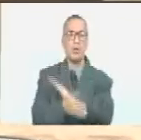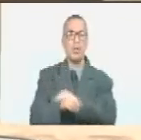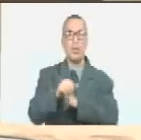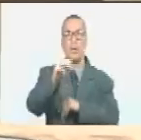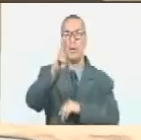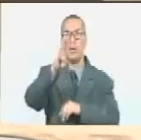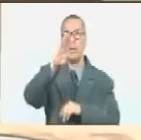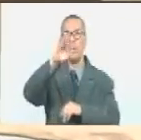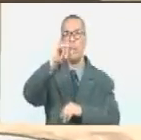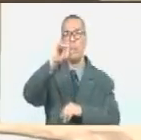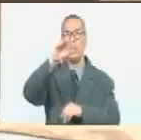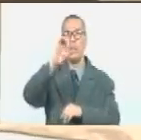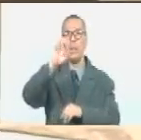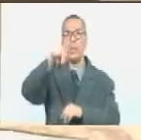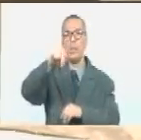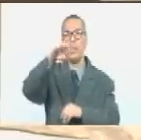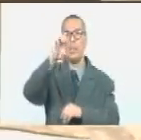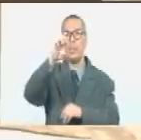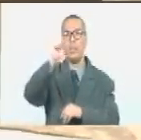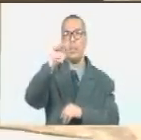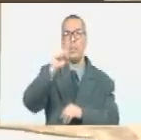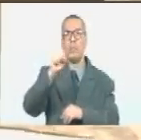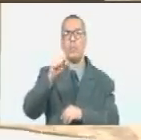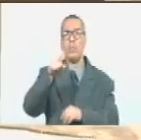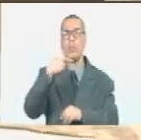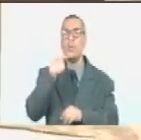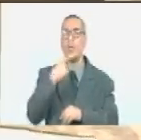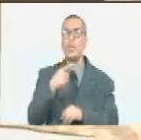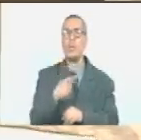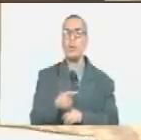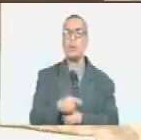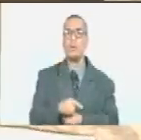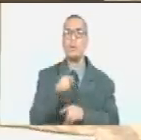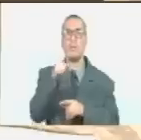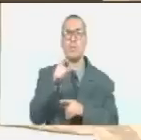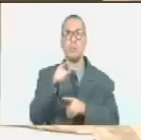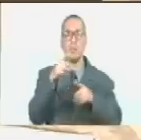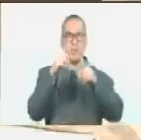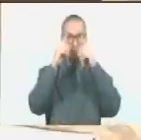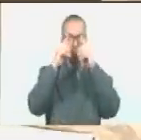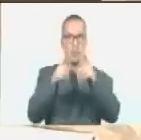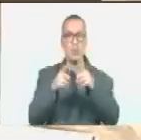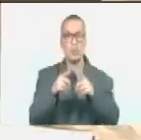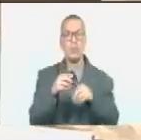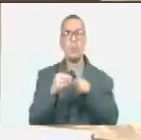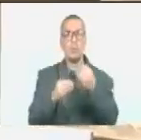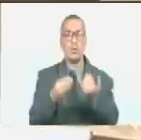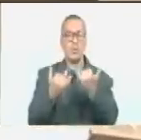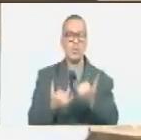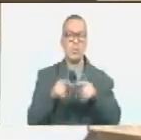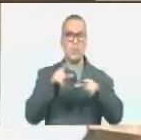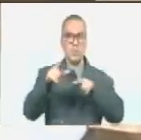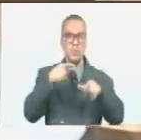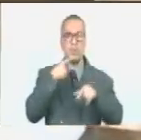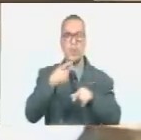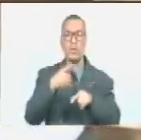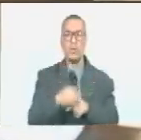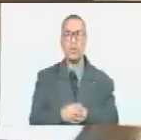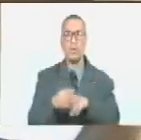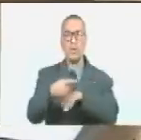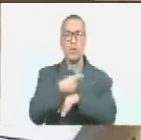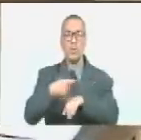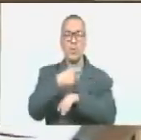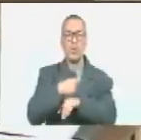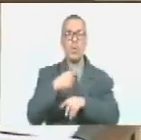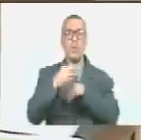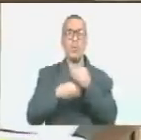bienes, porque dije que ahí estaba definiéndose lo definido. Y comenzamos